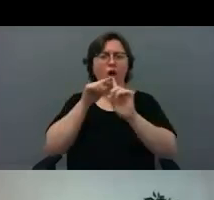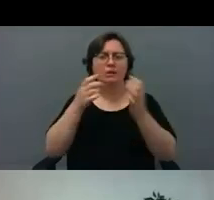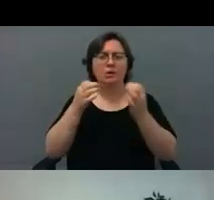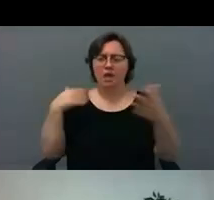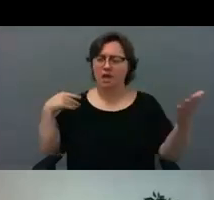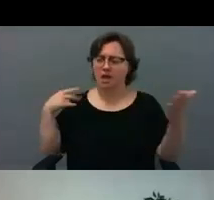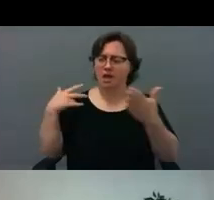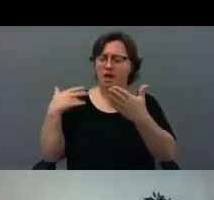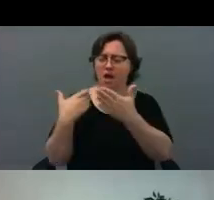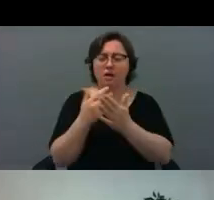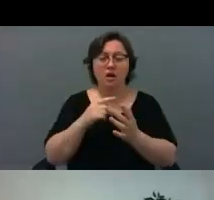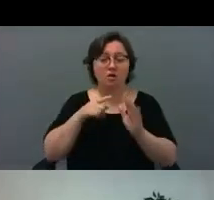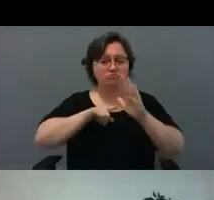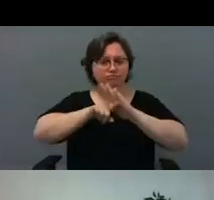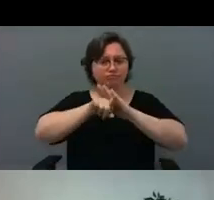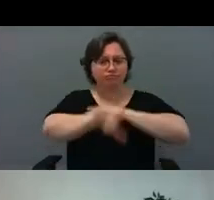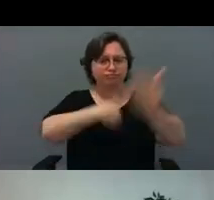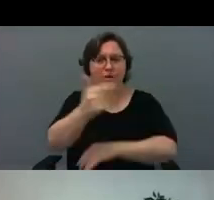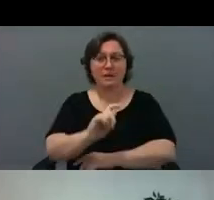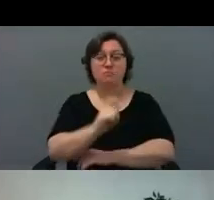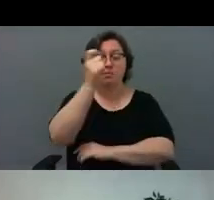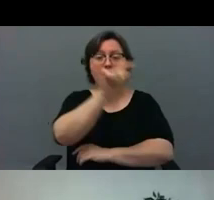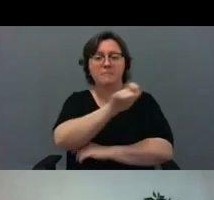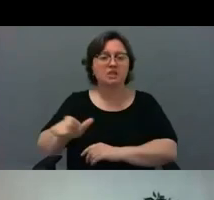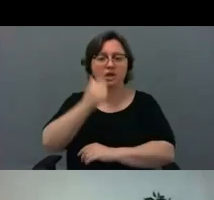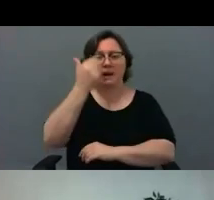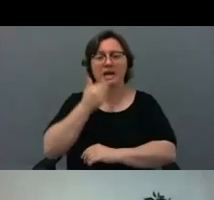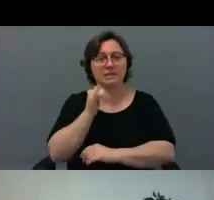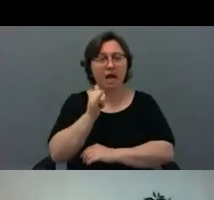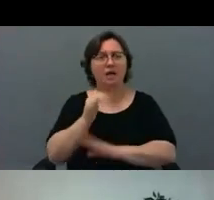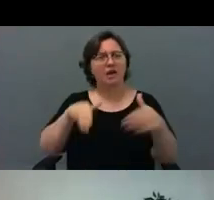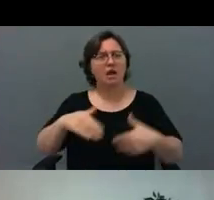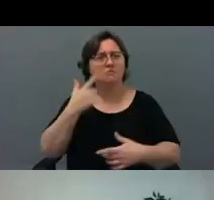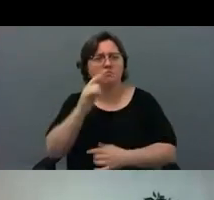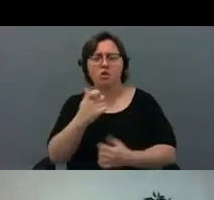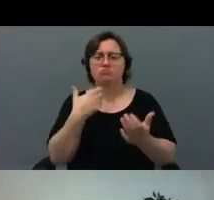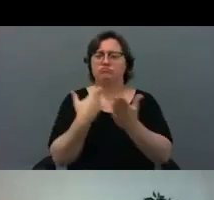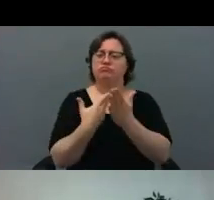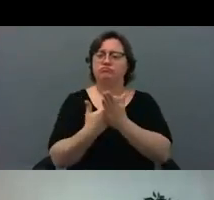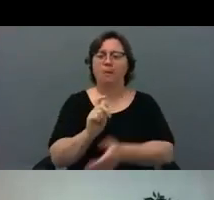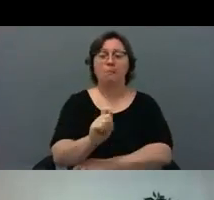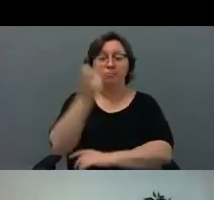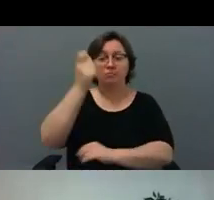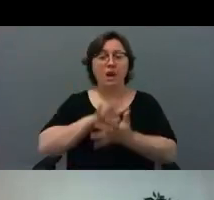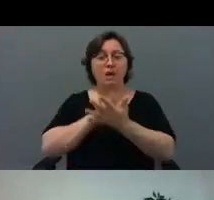los derechos de participación ya de las personas con parálisis cerebral. Cuando hablamos